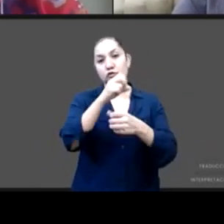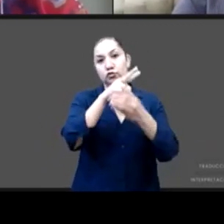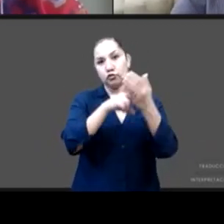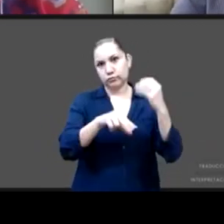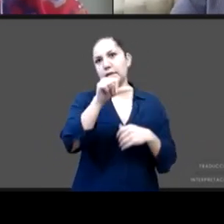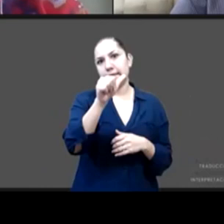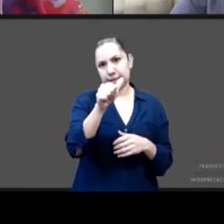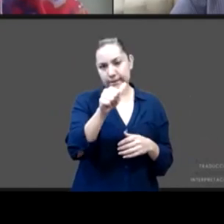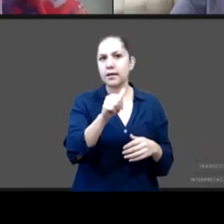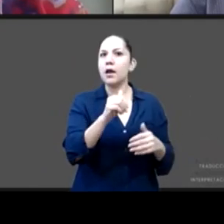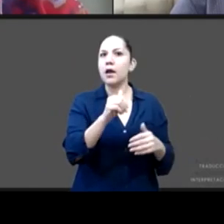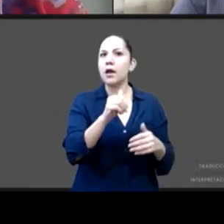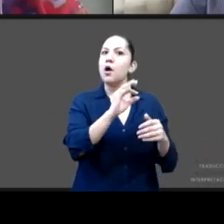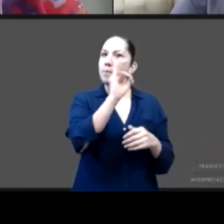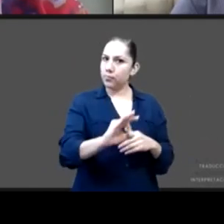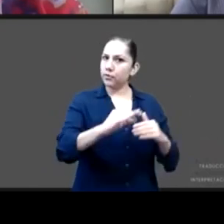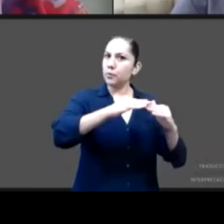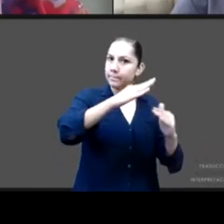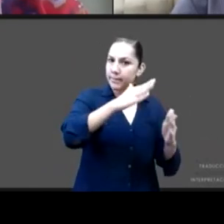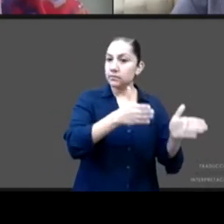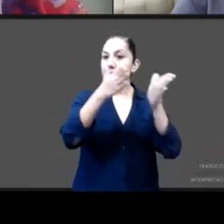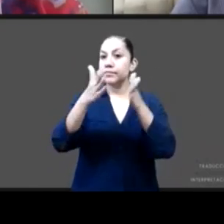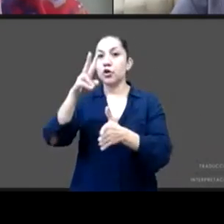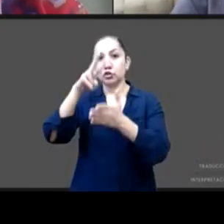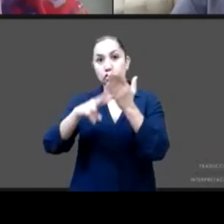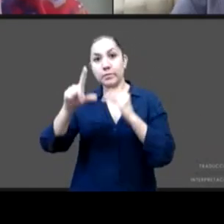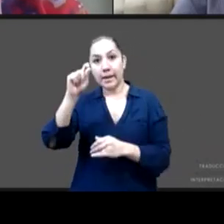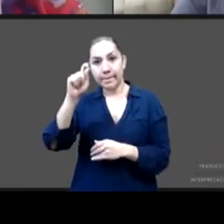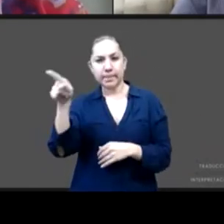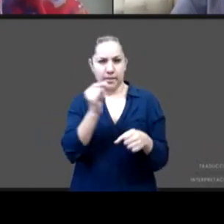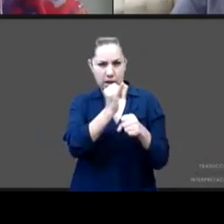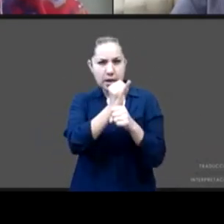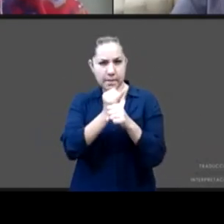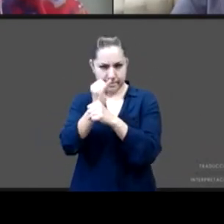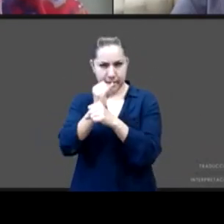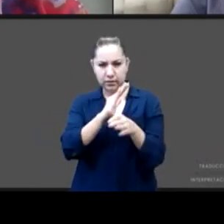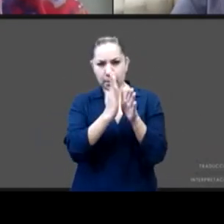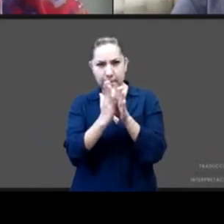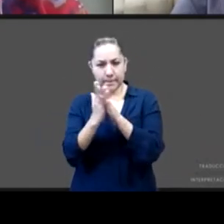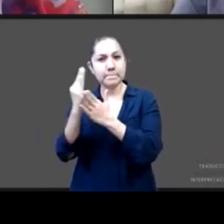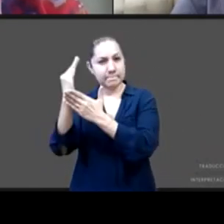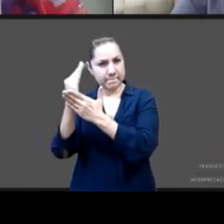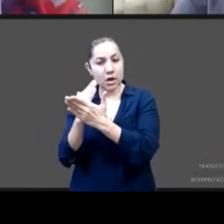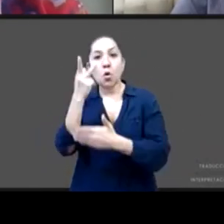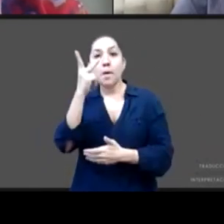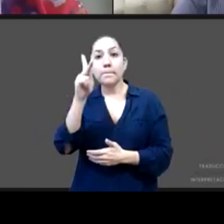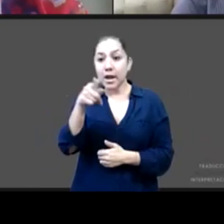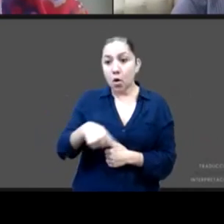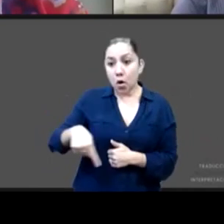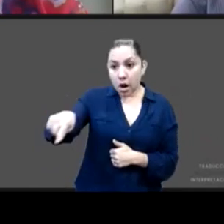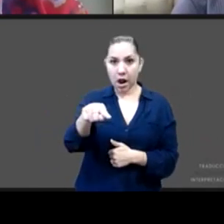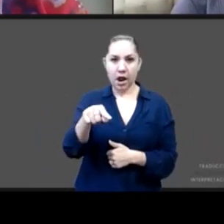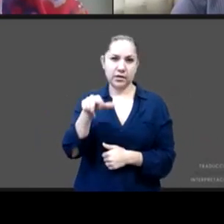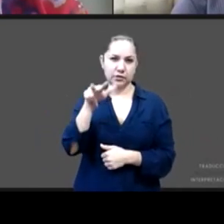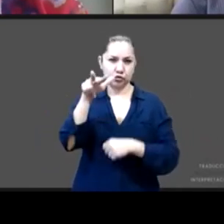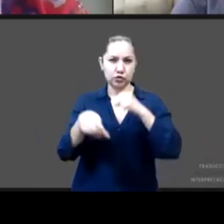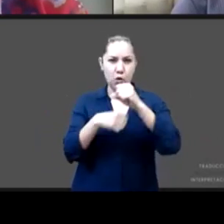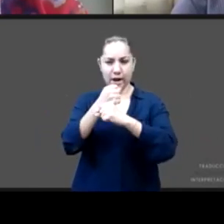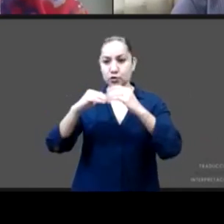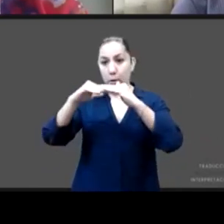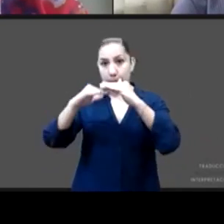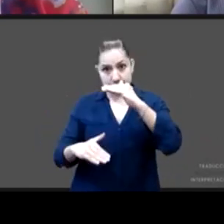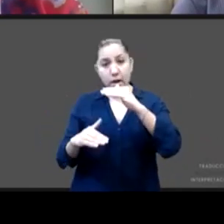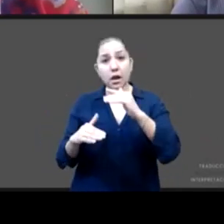poco menos de carpetas de investigación, pero el porcentaje ya está en 36%. Los delitos de